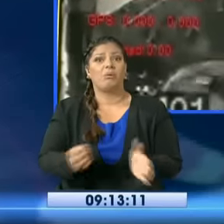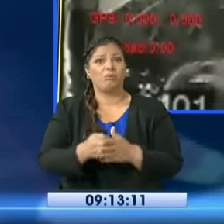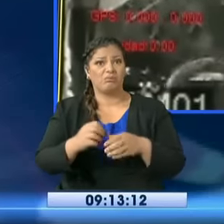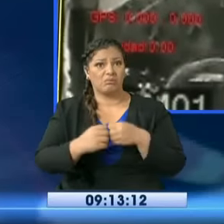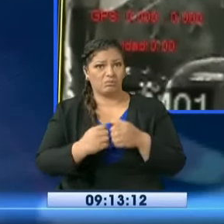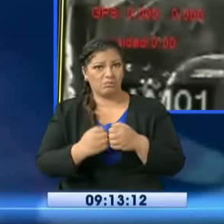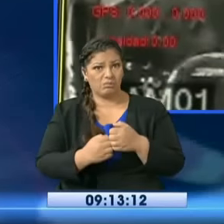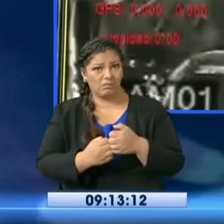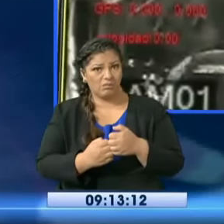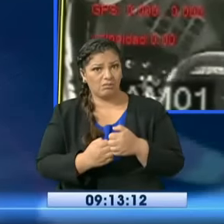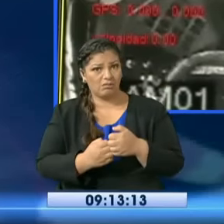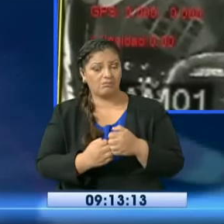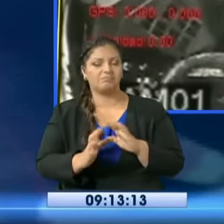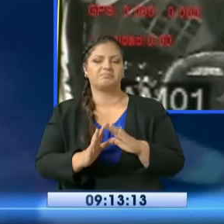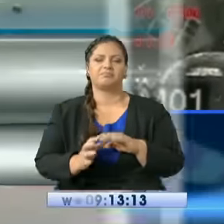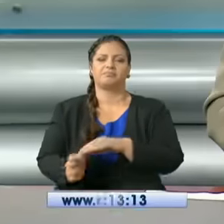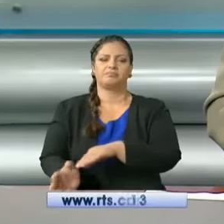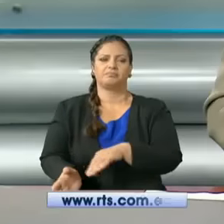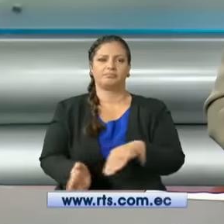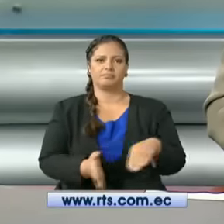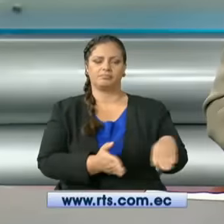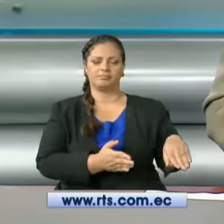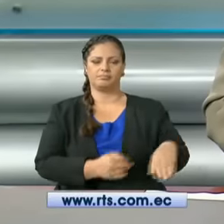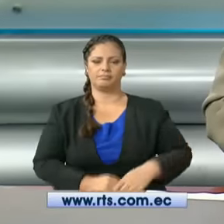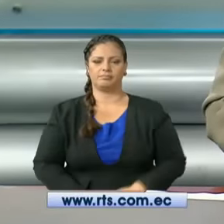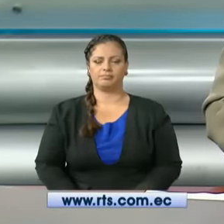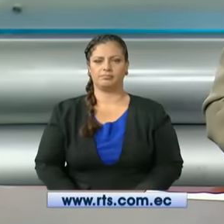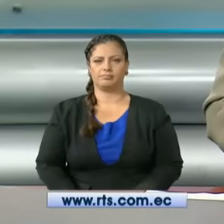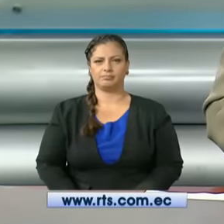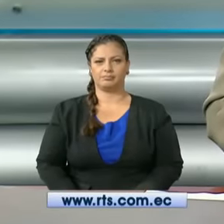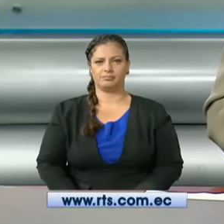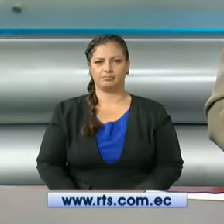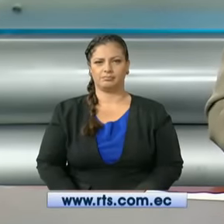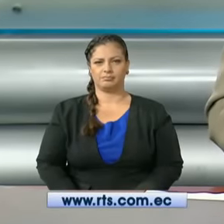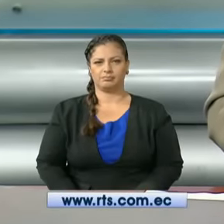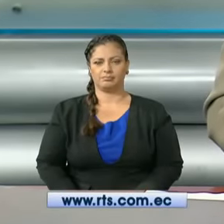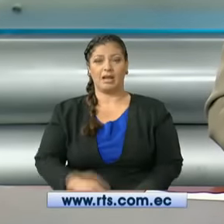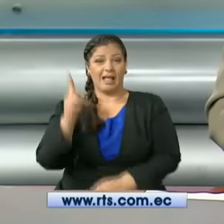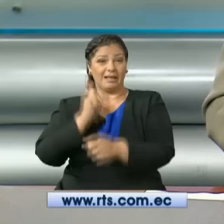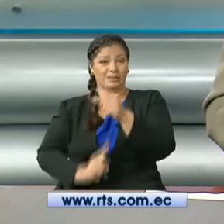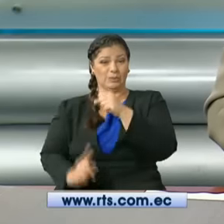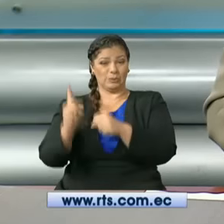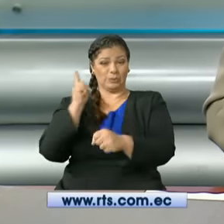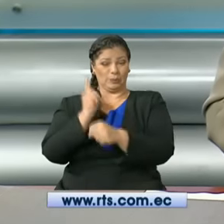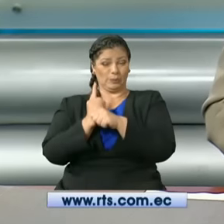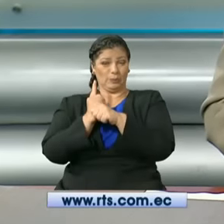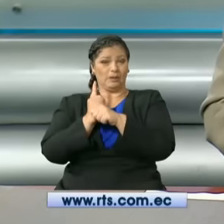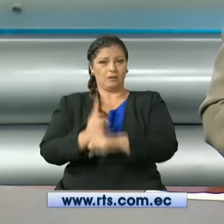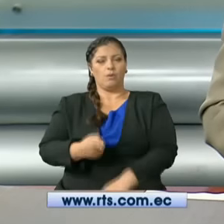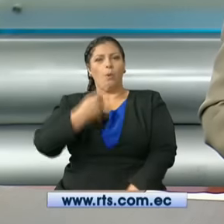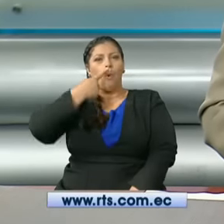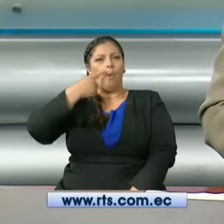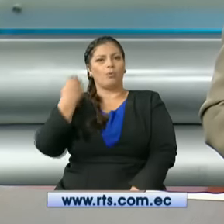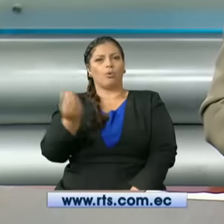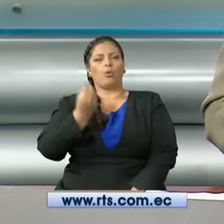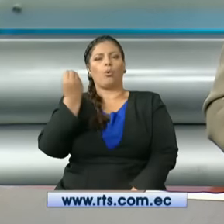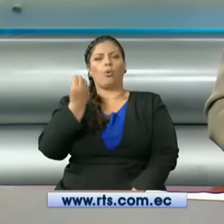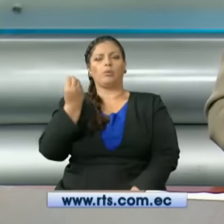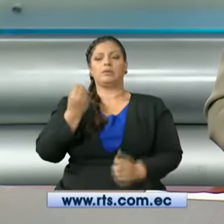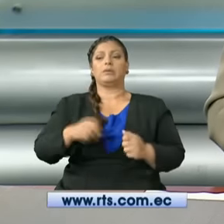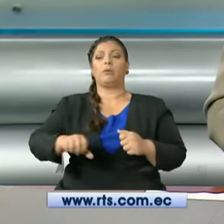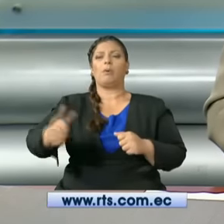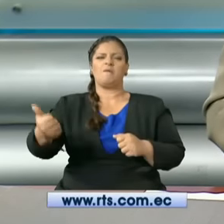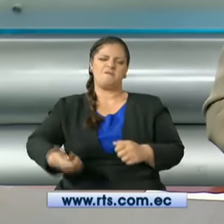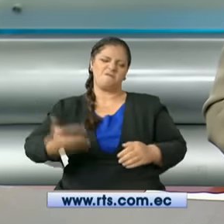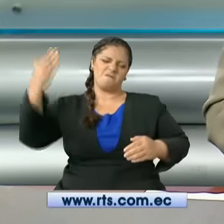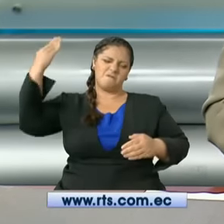otro tema. Tras un año del caso en el que un joven sufrió la mutilación de su aparato genital, hoy Él nos relata